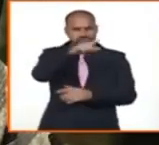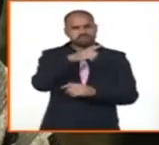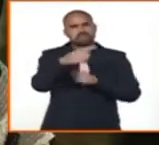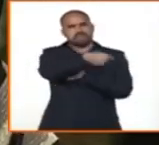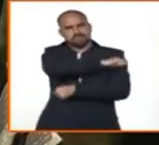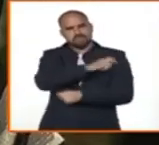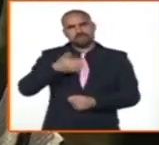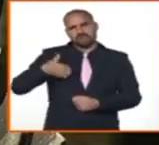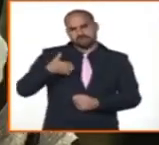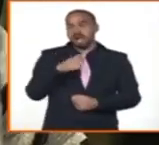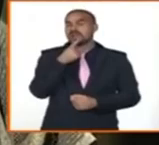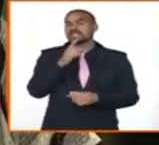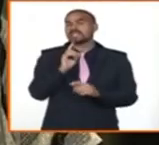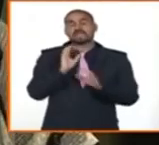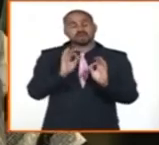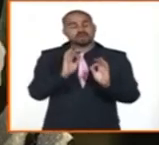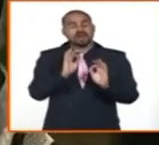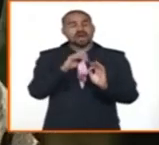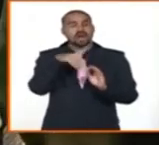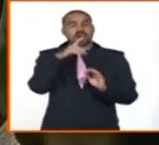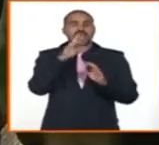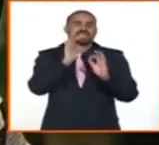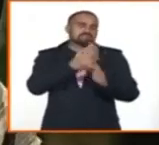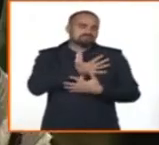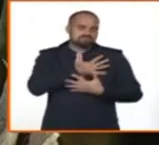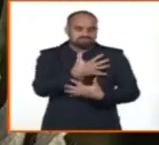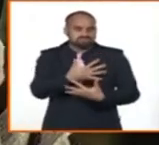corazón, siempre está en Cuba.